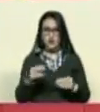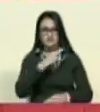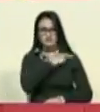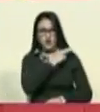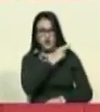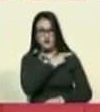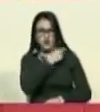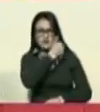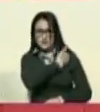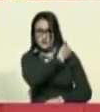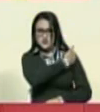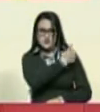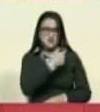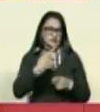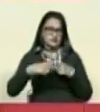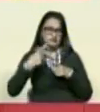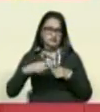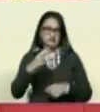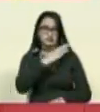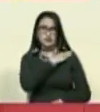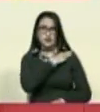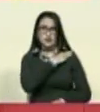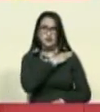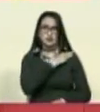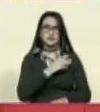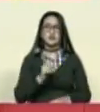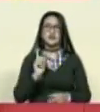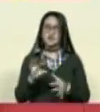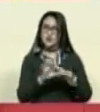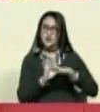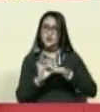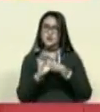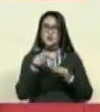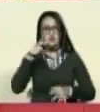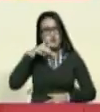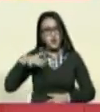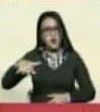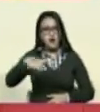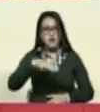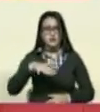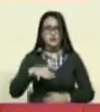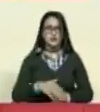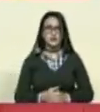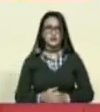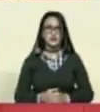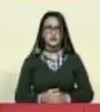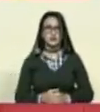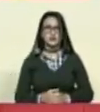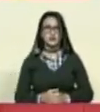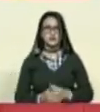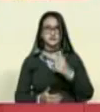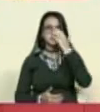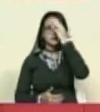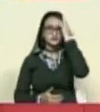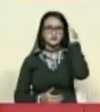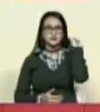al capitán, al general, unirlo con el pueblo, unirlo con el pueblo.